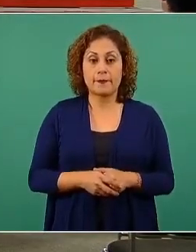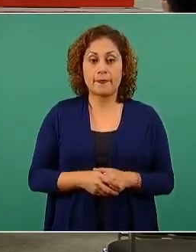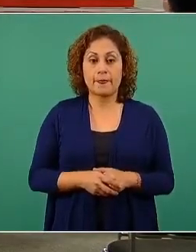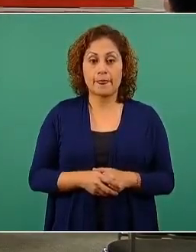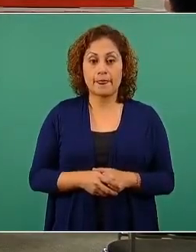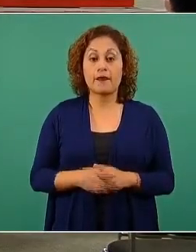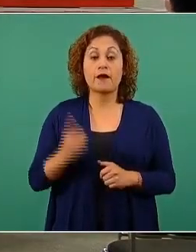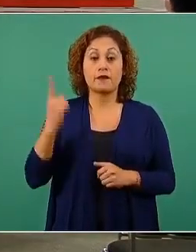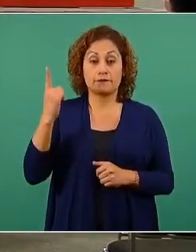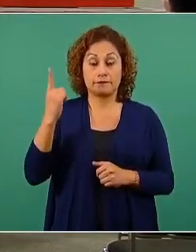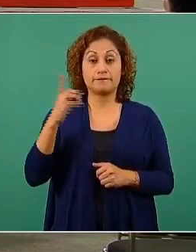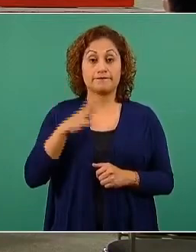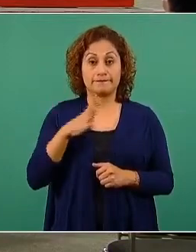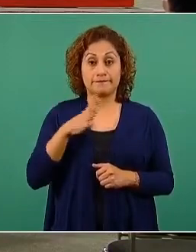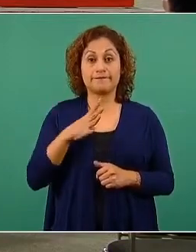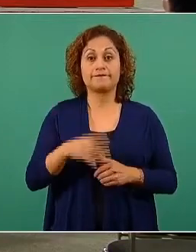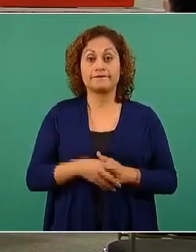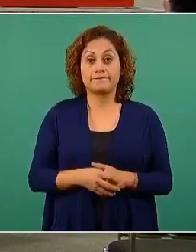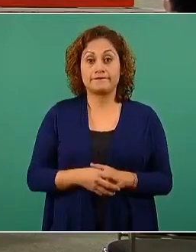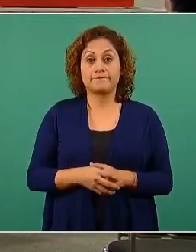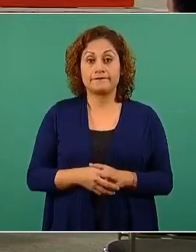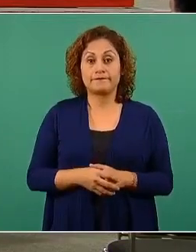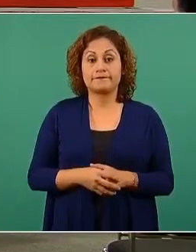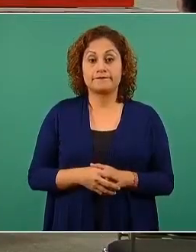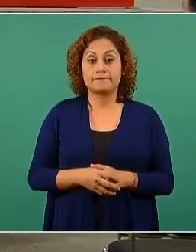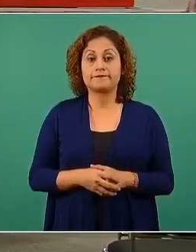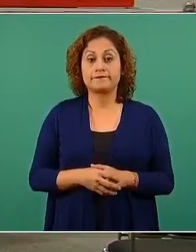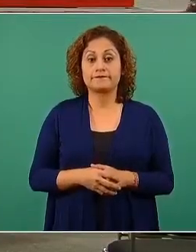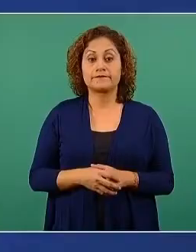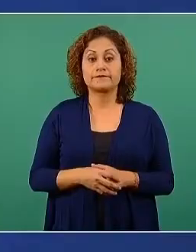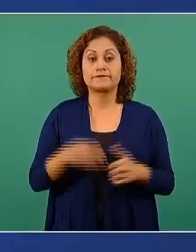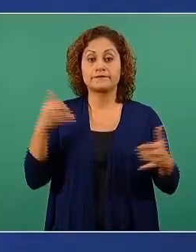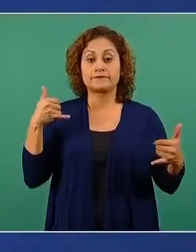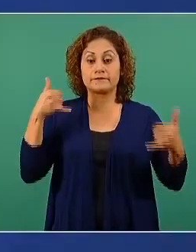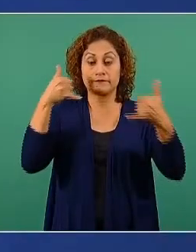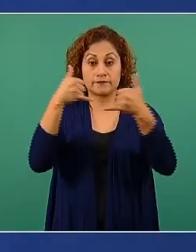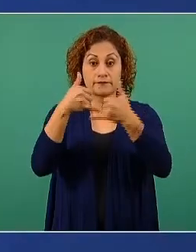es lo que se ve en pantalla. Este centro de atención telefónica